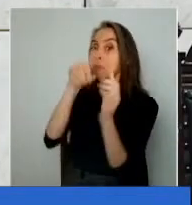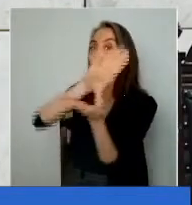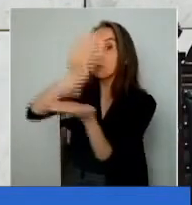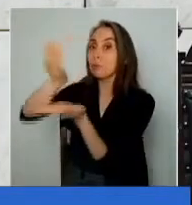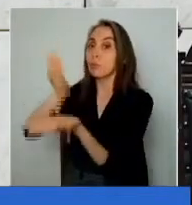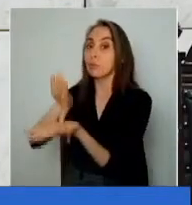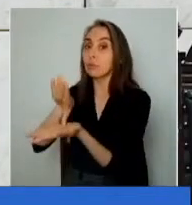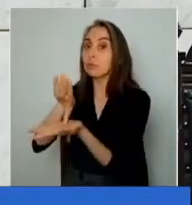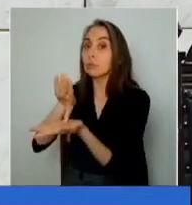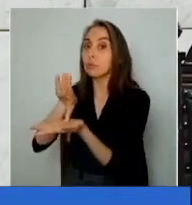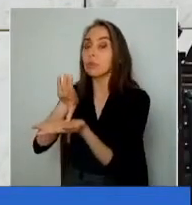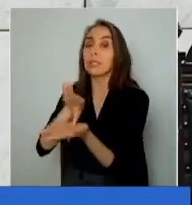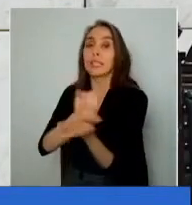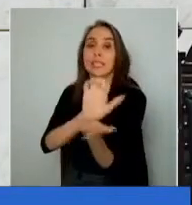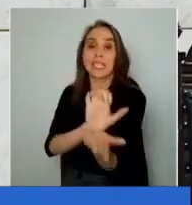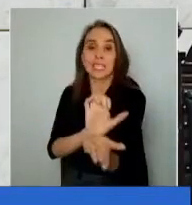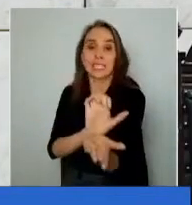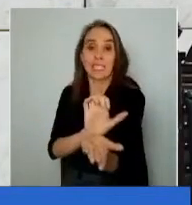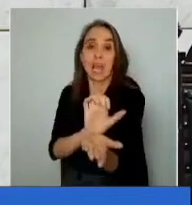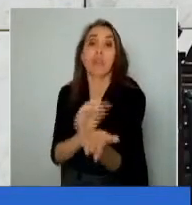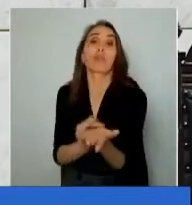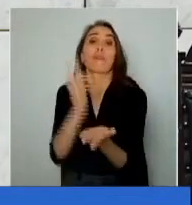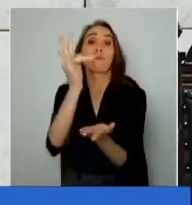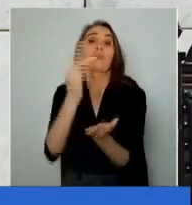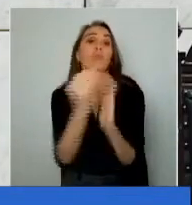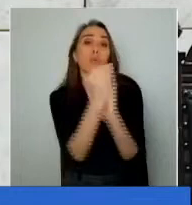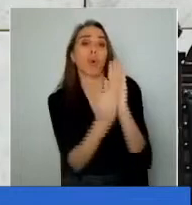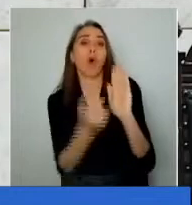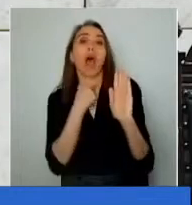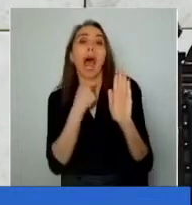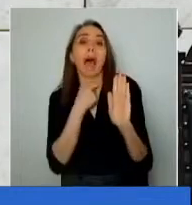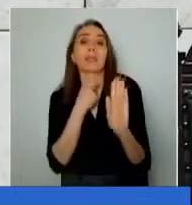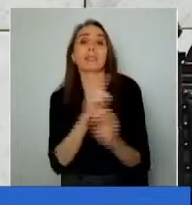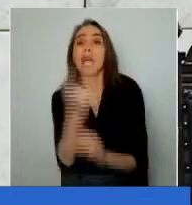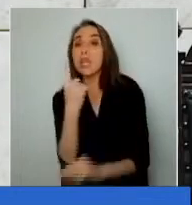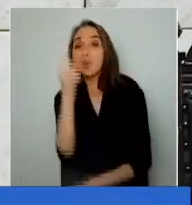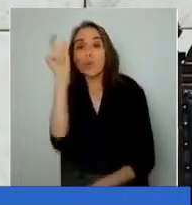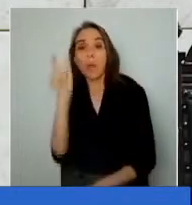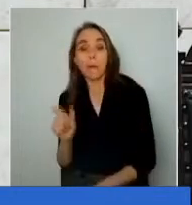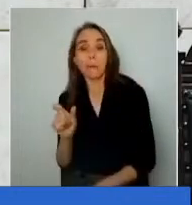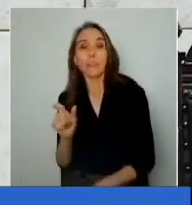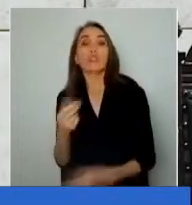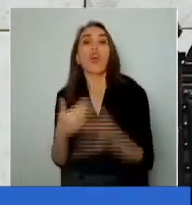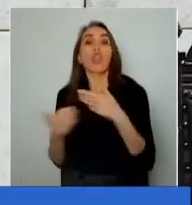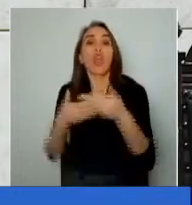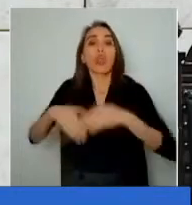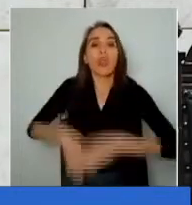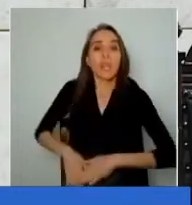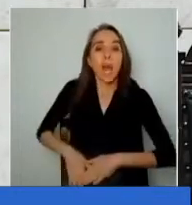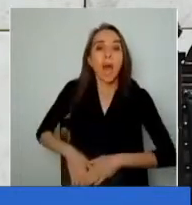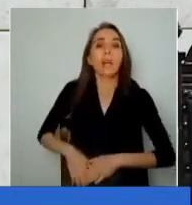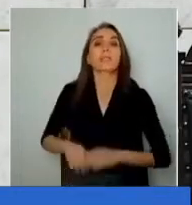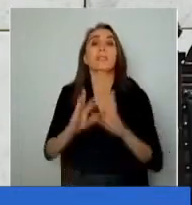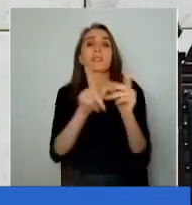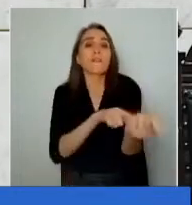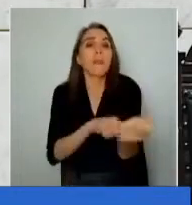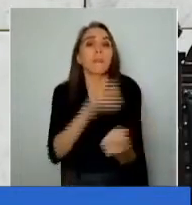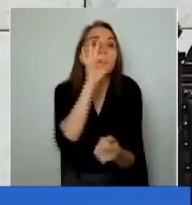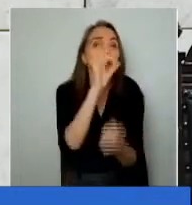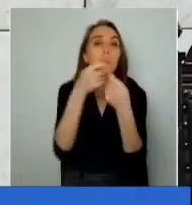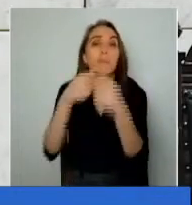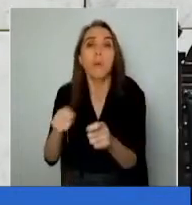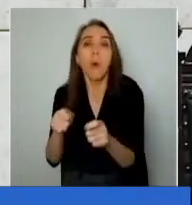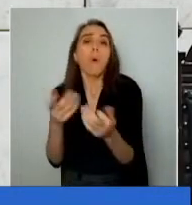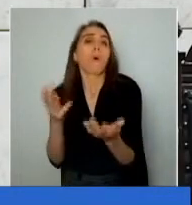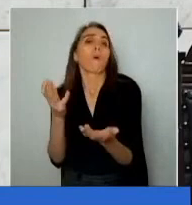un estado que garantice de que nadie por su cuna o por su origen tenga la imposibilidad de soñar una vida para